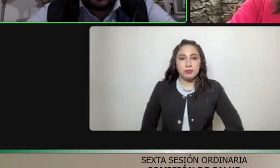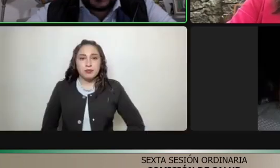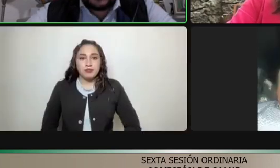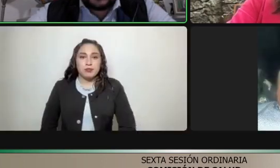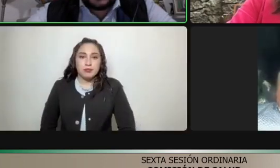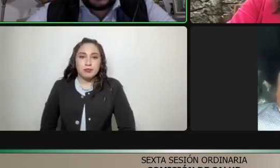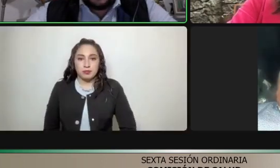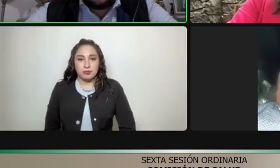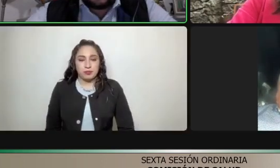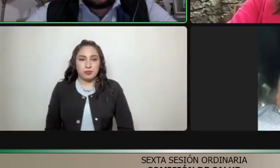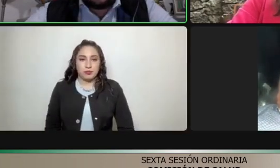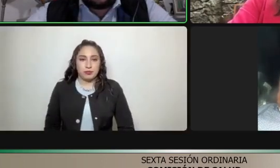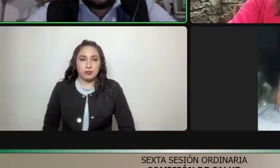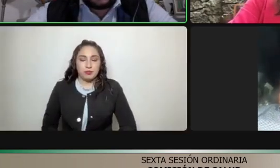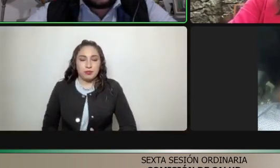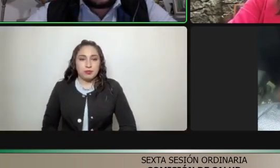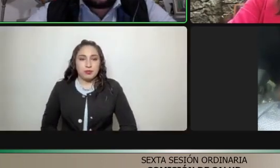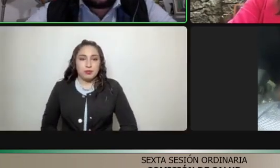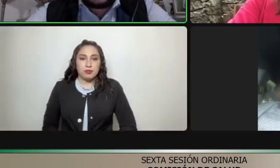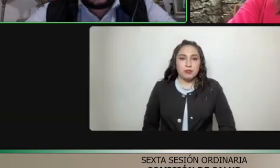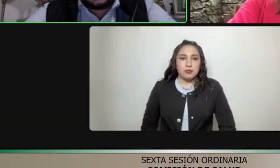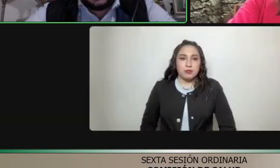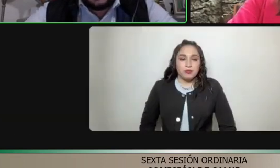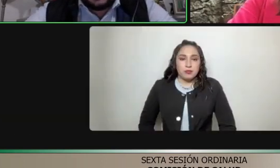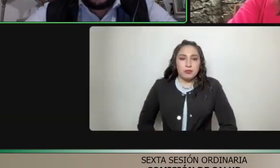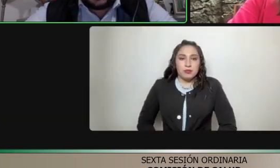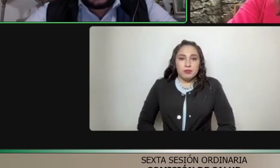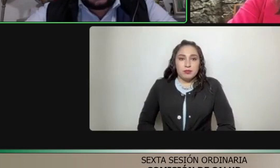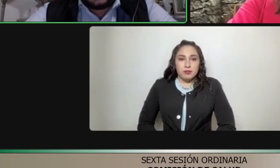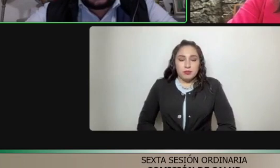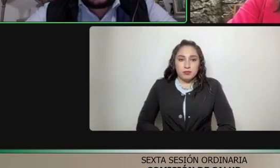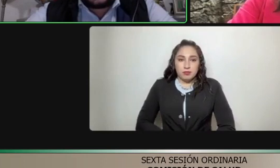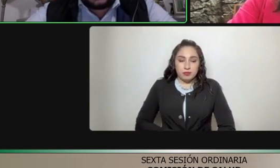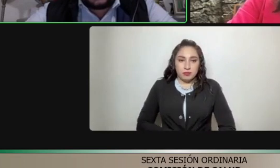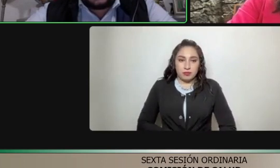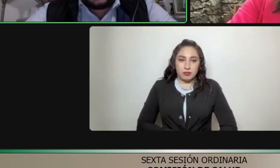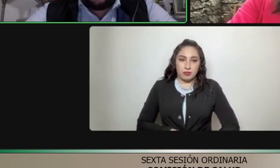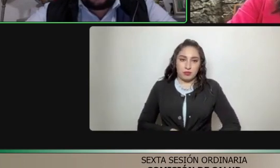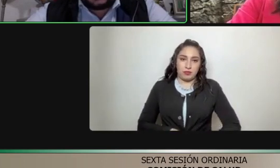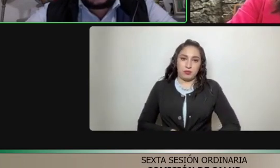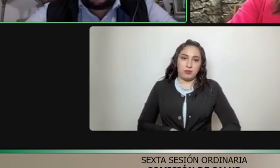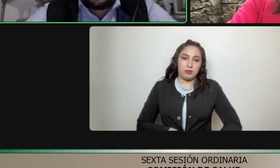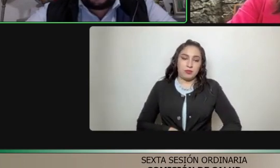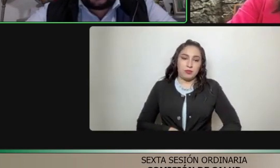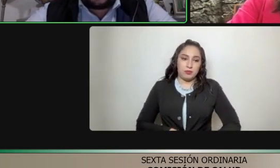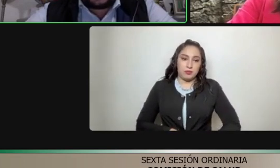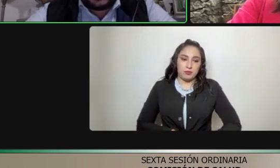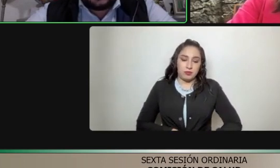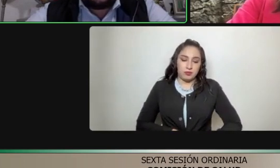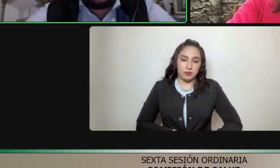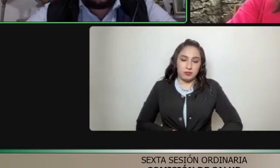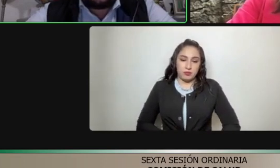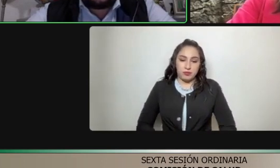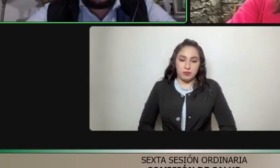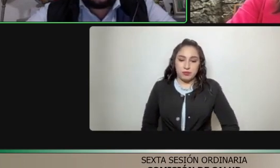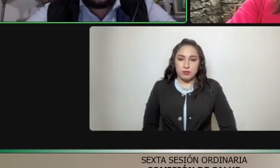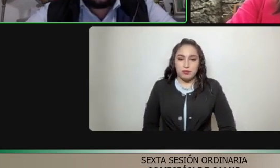Muy bien. No habiendo alguien en contra diputada presidenta se le informo que se aprueba el orden del día.